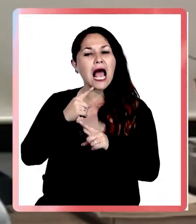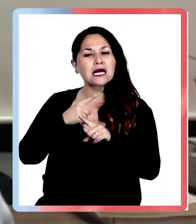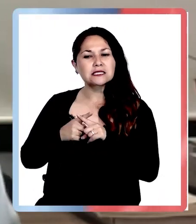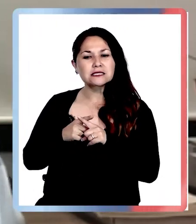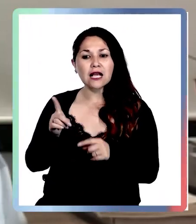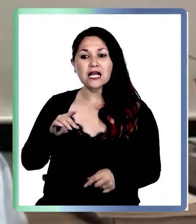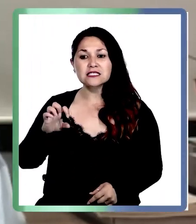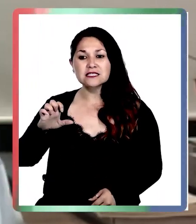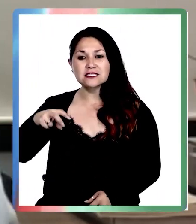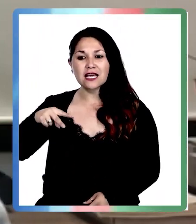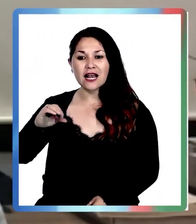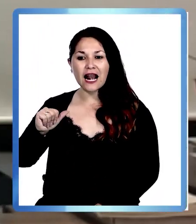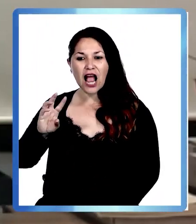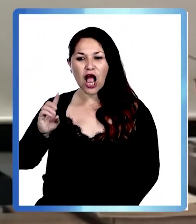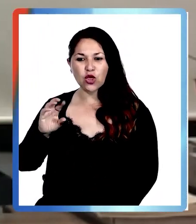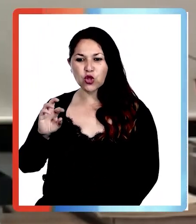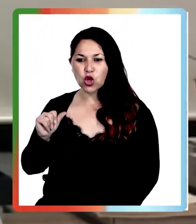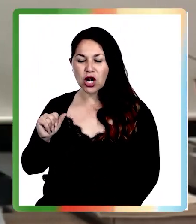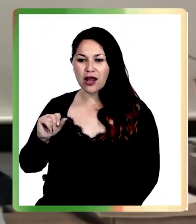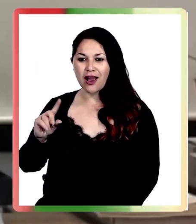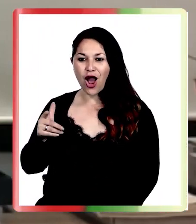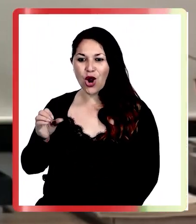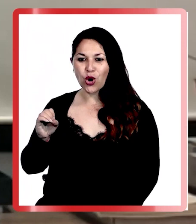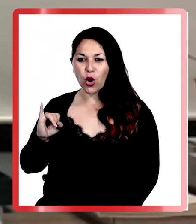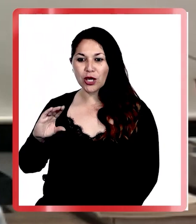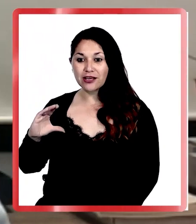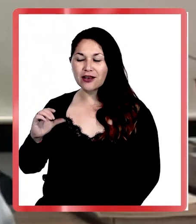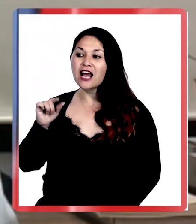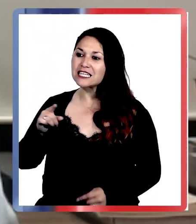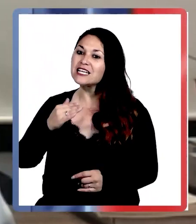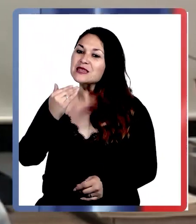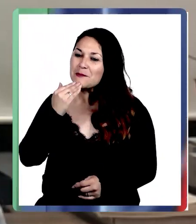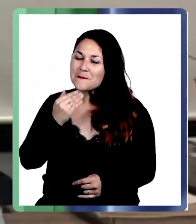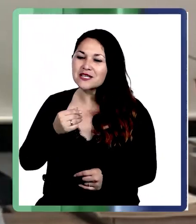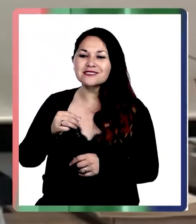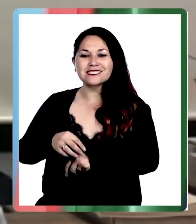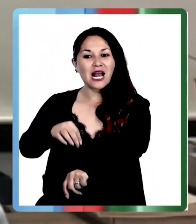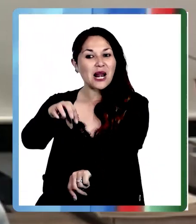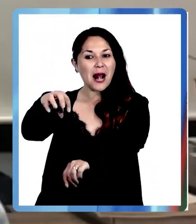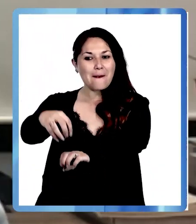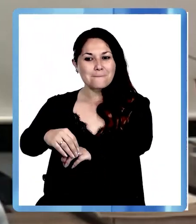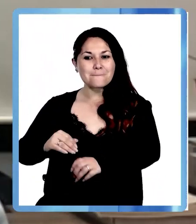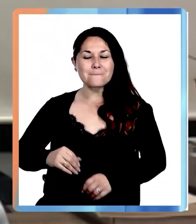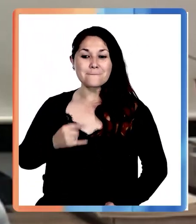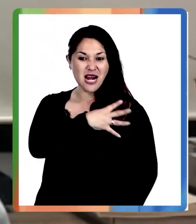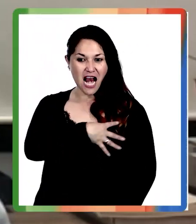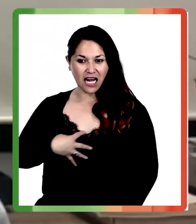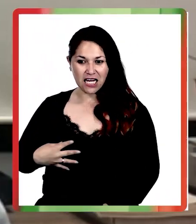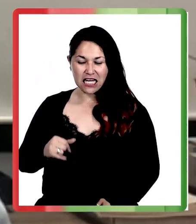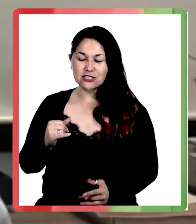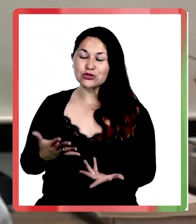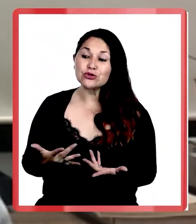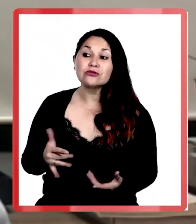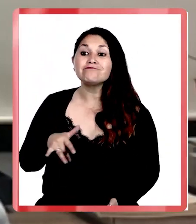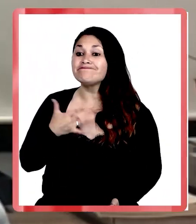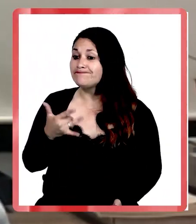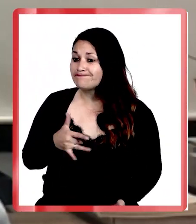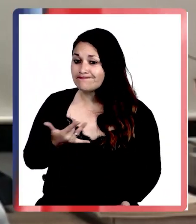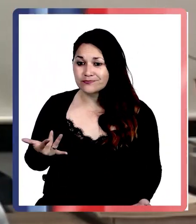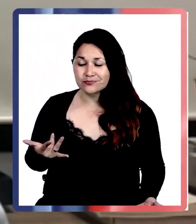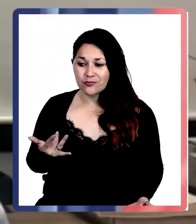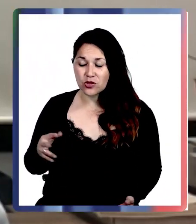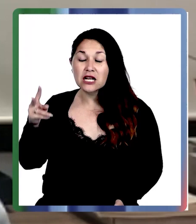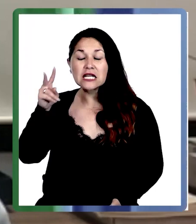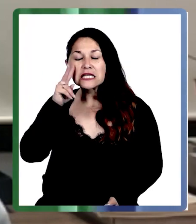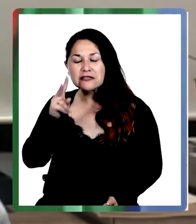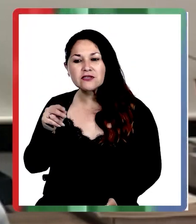una gran impulsora, ella también es de regiones, entre paréntesis, Punta Arenas, Magallanes. Y desgraciadamente nosotros